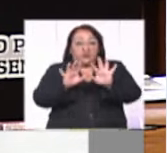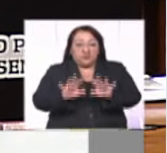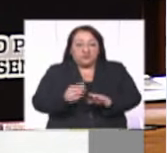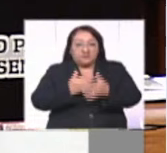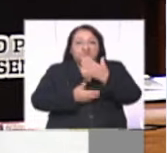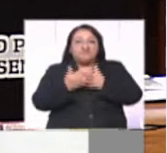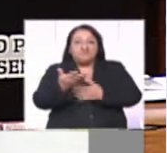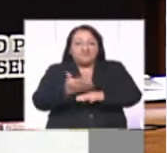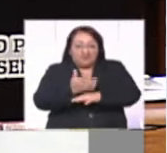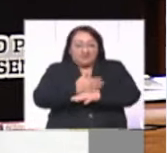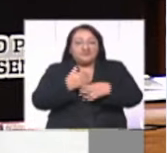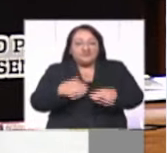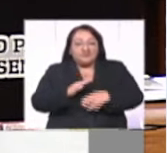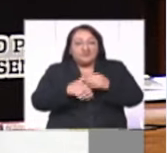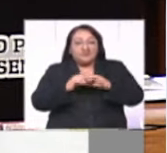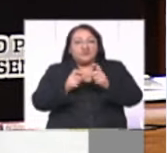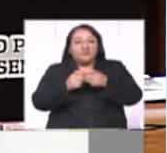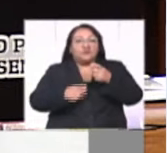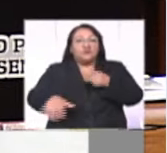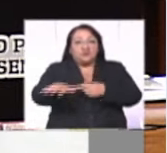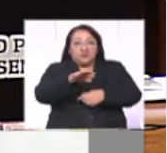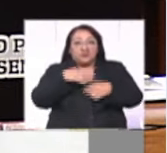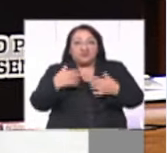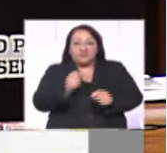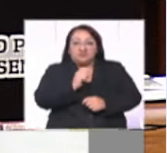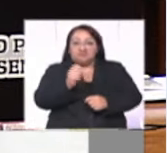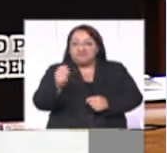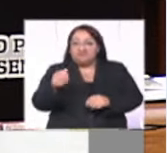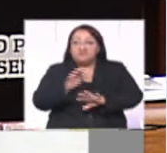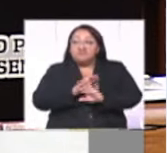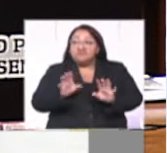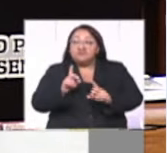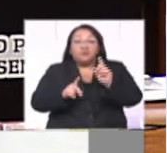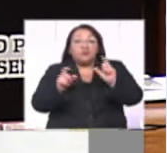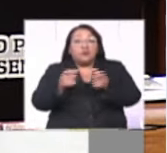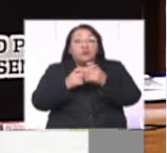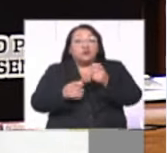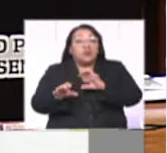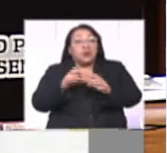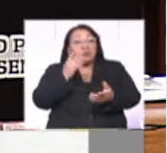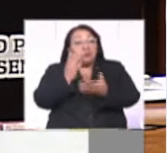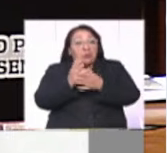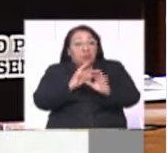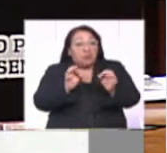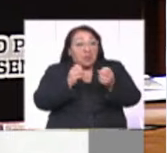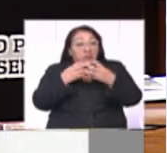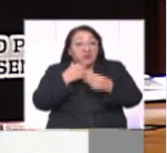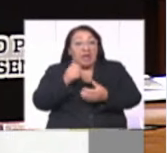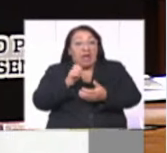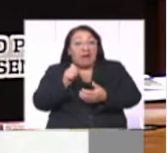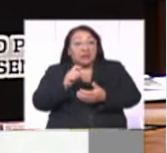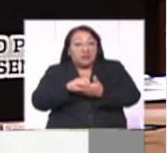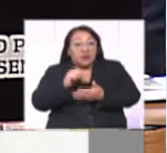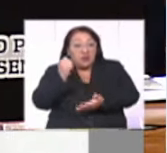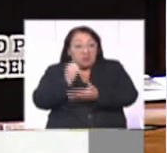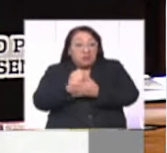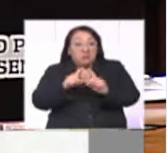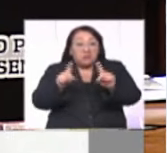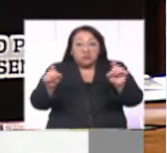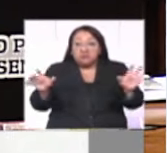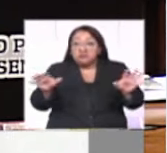remitido oportunamente a los señores congresistas. Si ningún congresista formula observaciones al acta, se dará por aprobada.